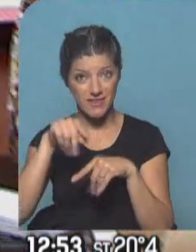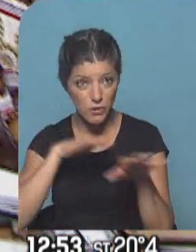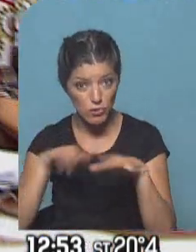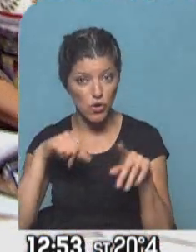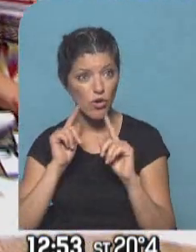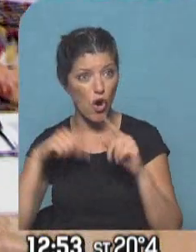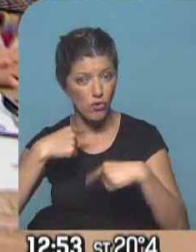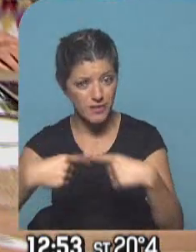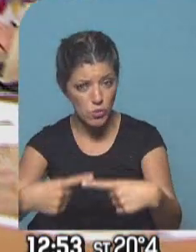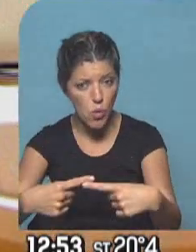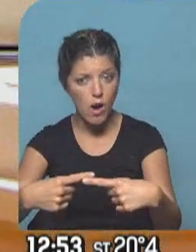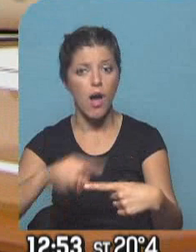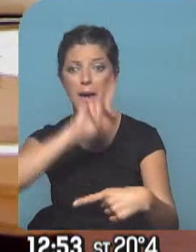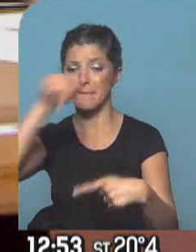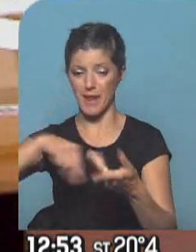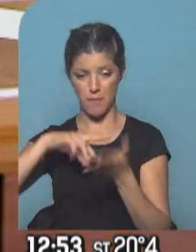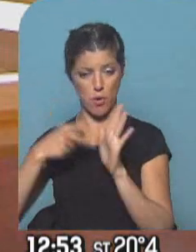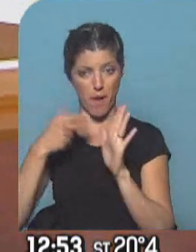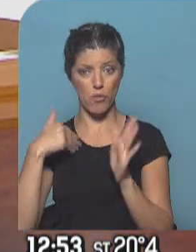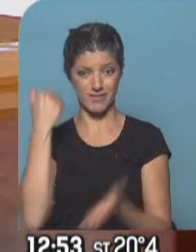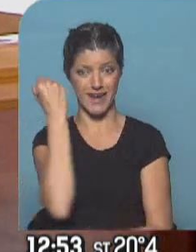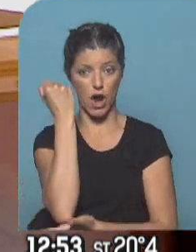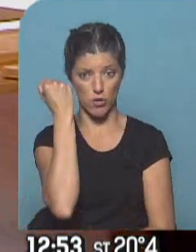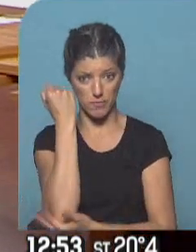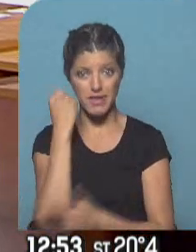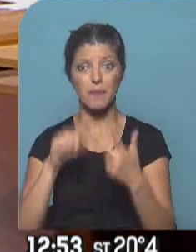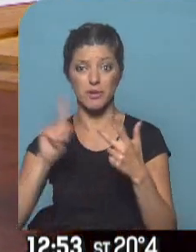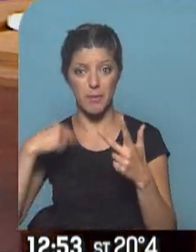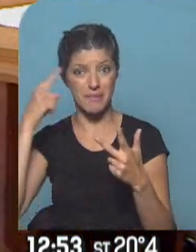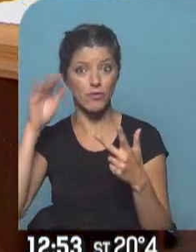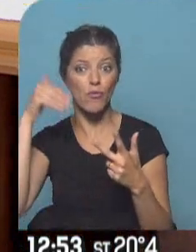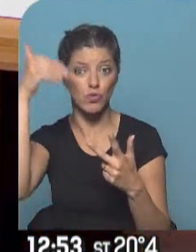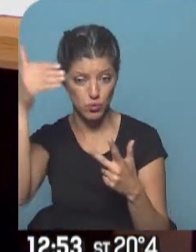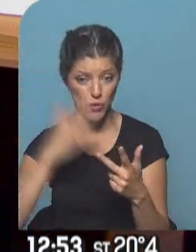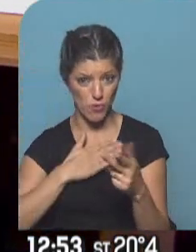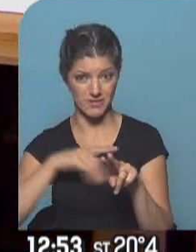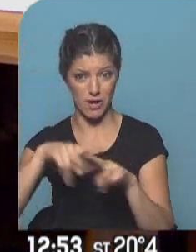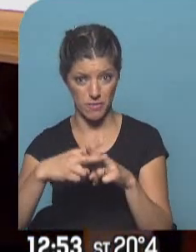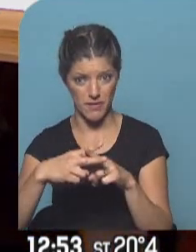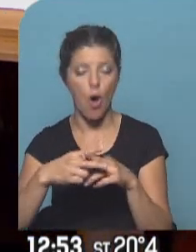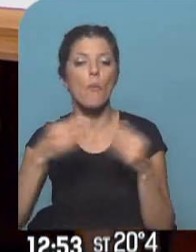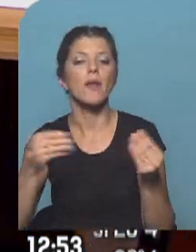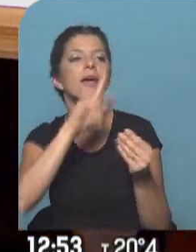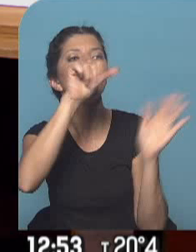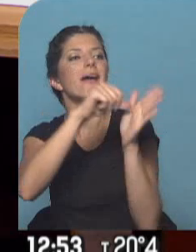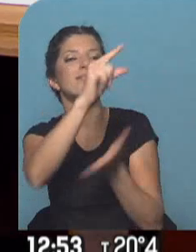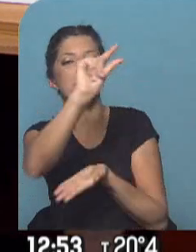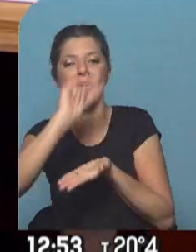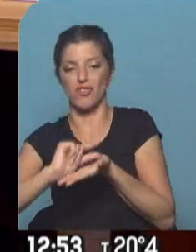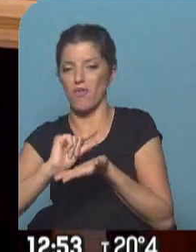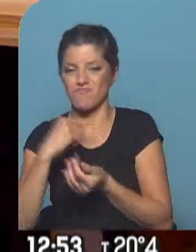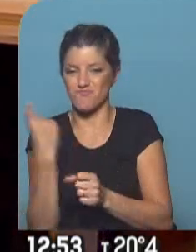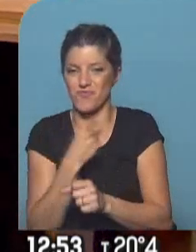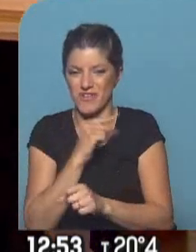puede afectar no solo la economía japonesa hoy, sino a futuro por el tema de inversiones. Acá la gran